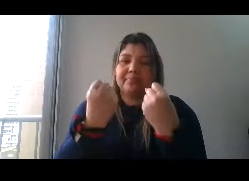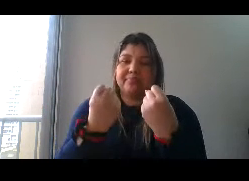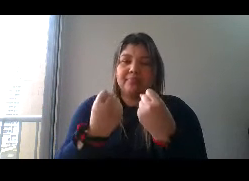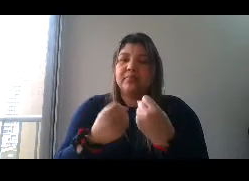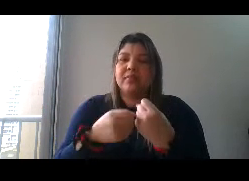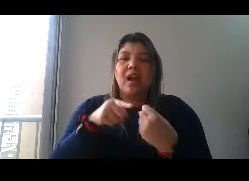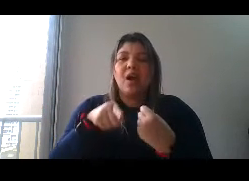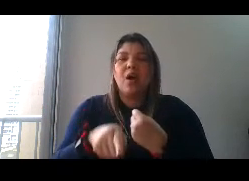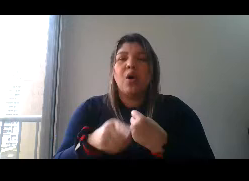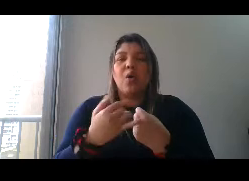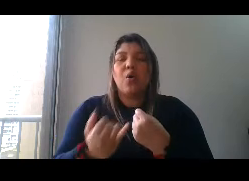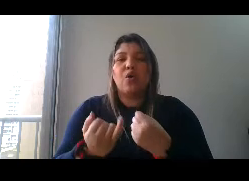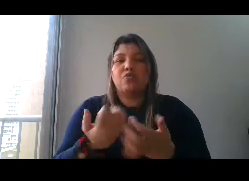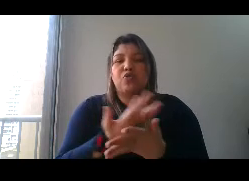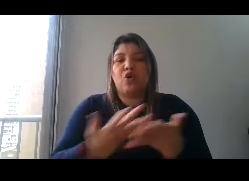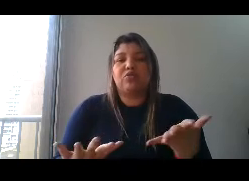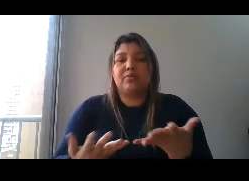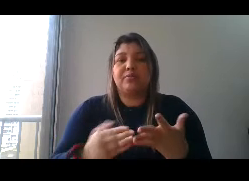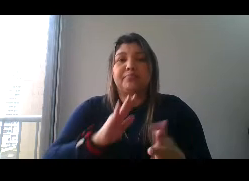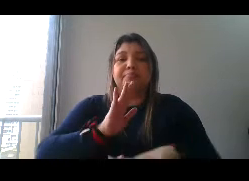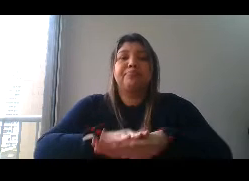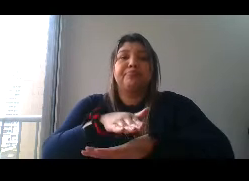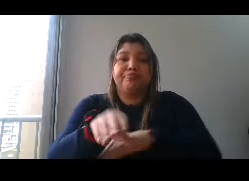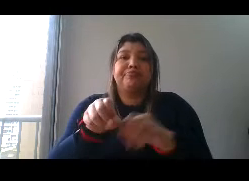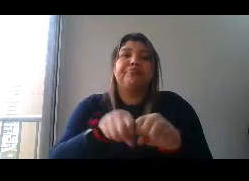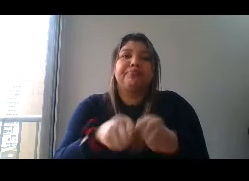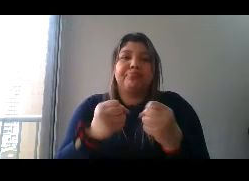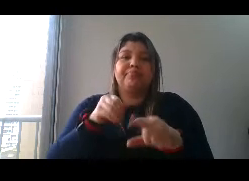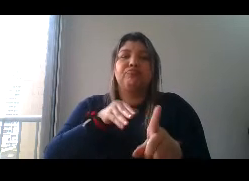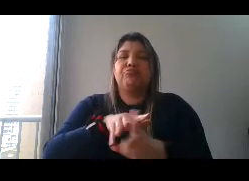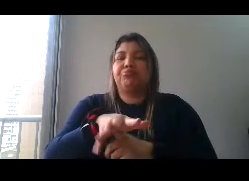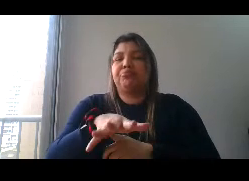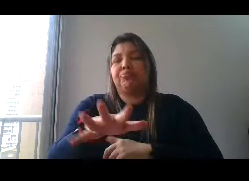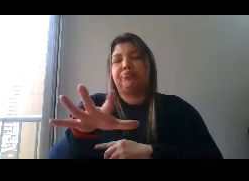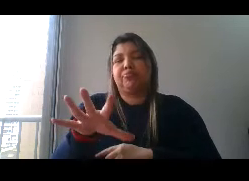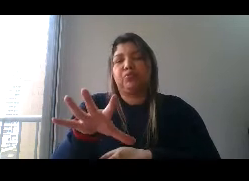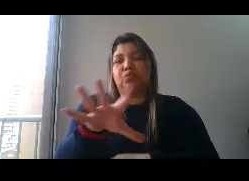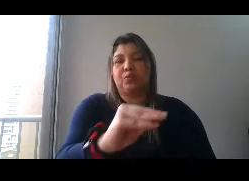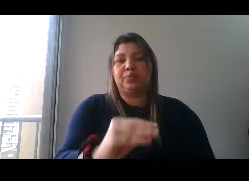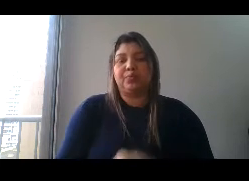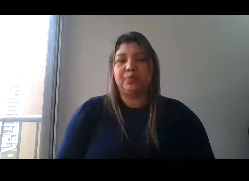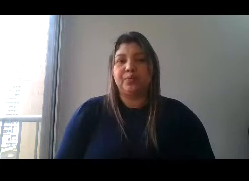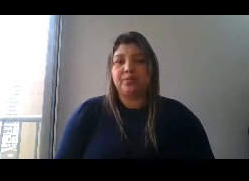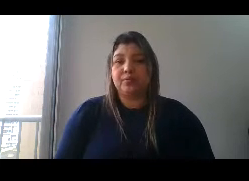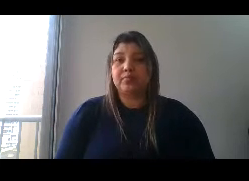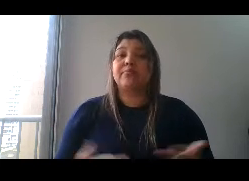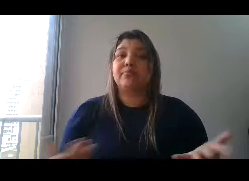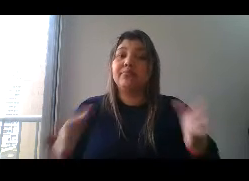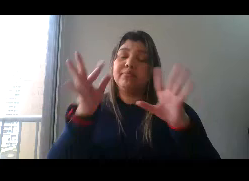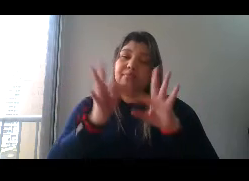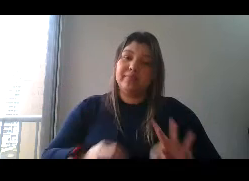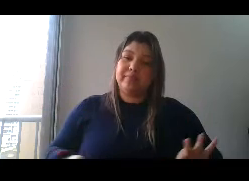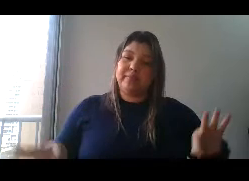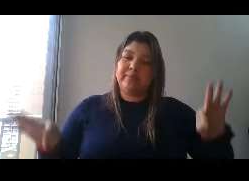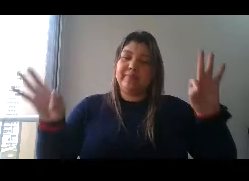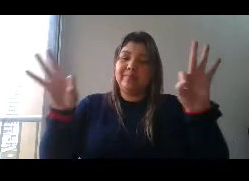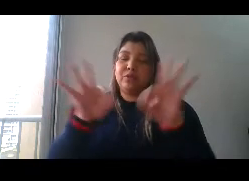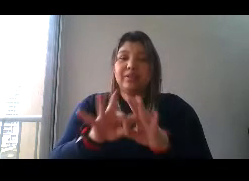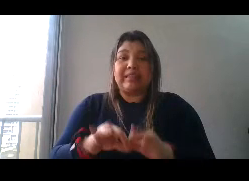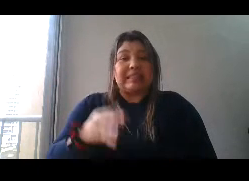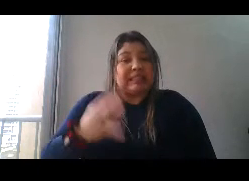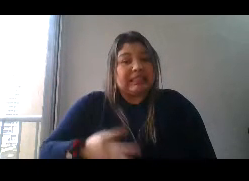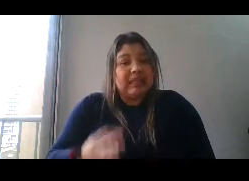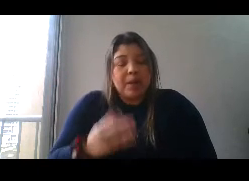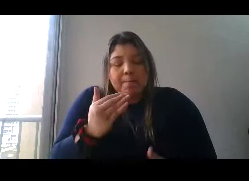riesgo materializado. Entonces, es importante que nosotros, en todo proceso